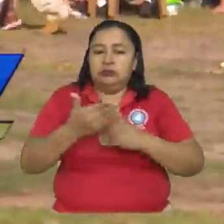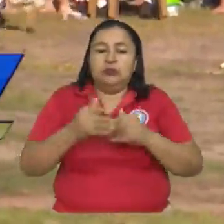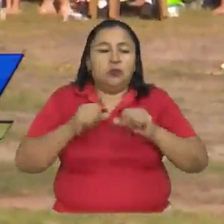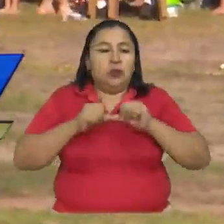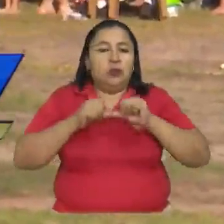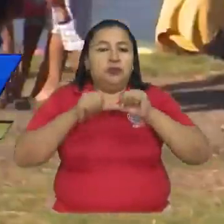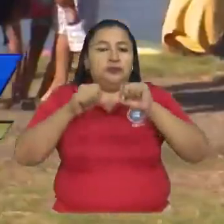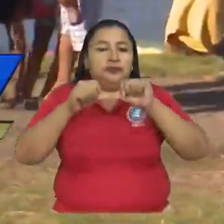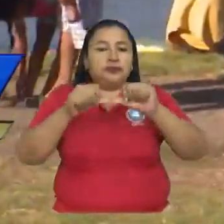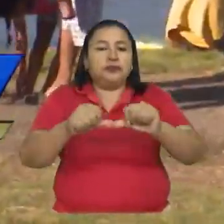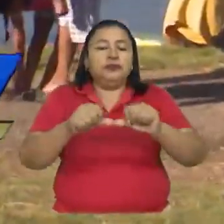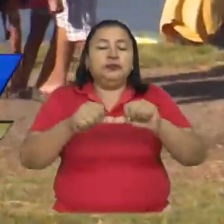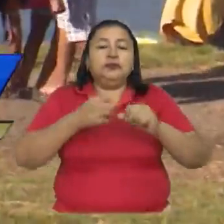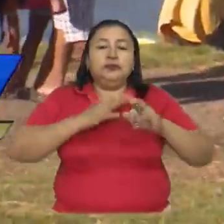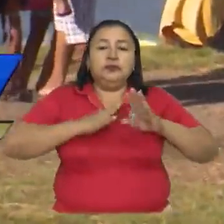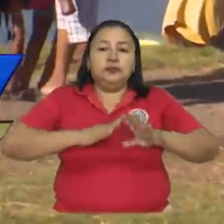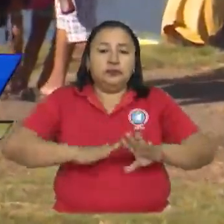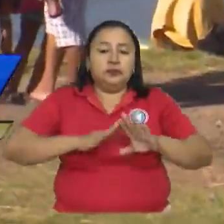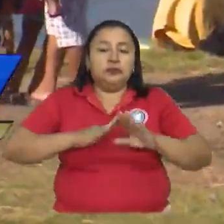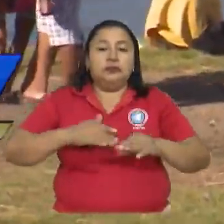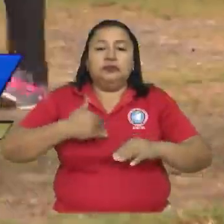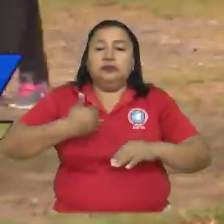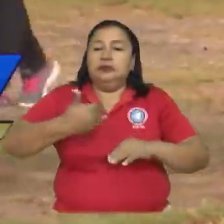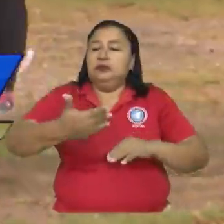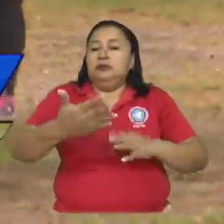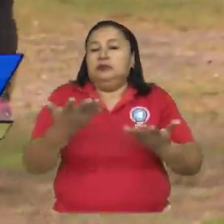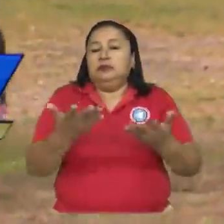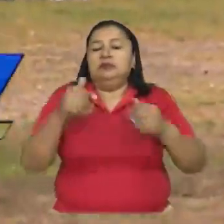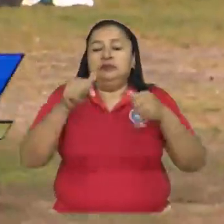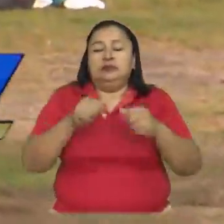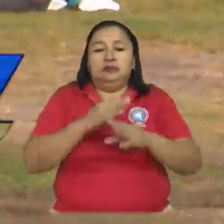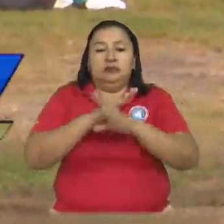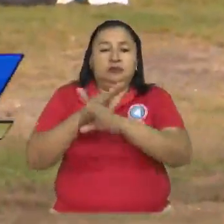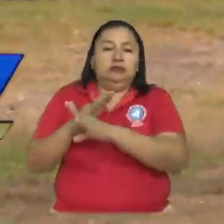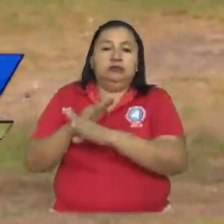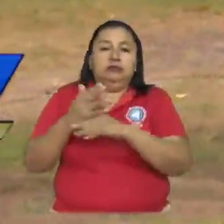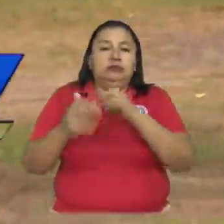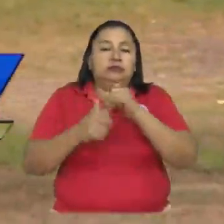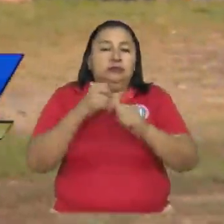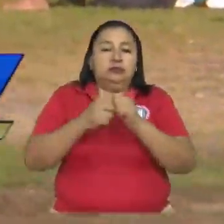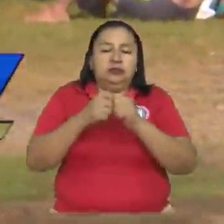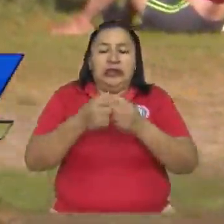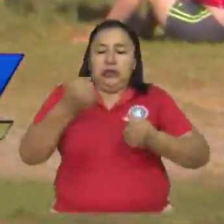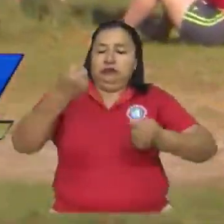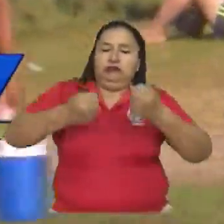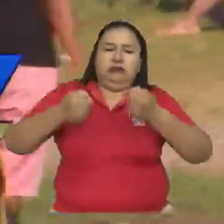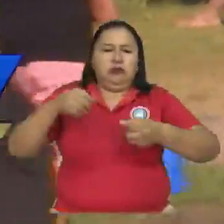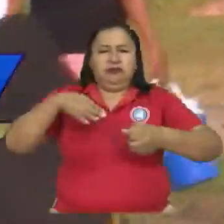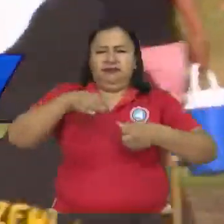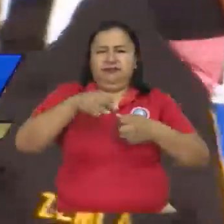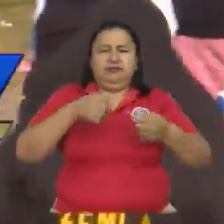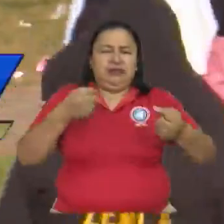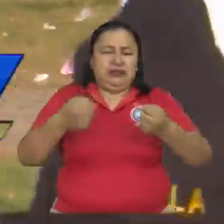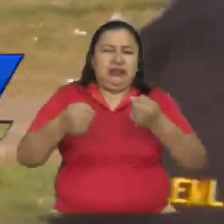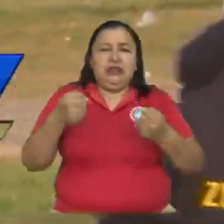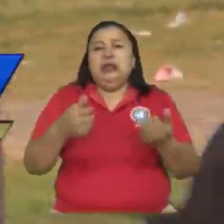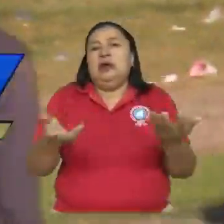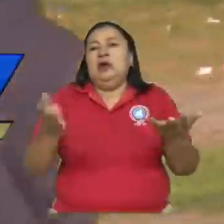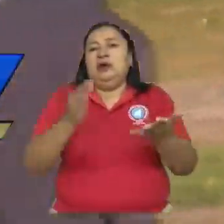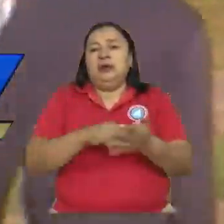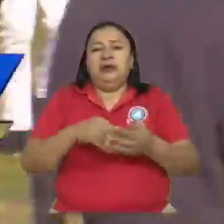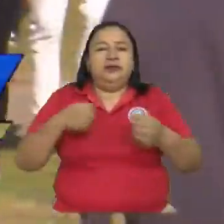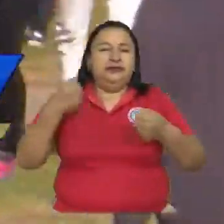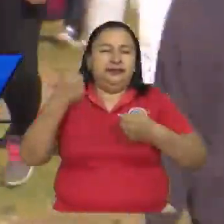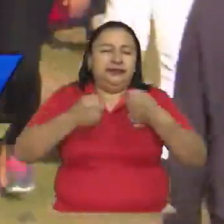mantener esa tranquilidad. Para evitar los accidentes de tránsito, que nuevamente okay, vuelve a